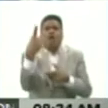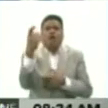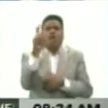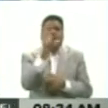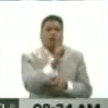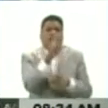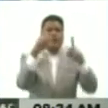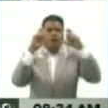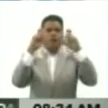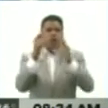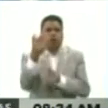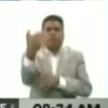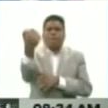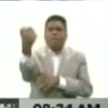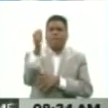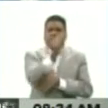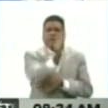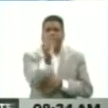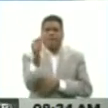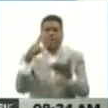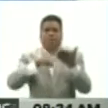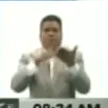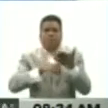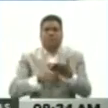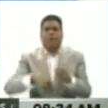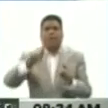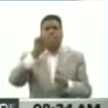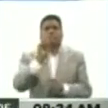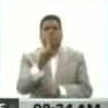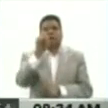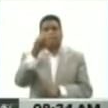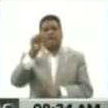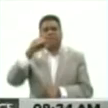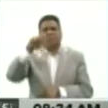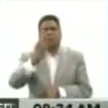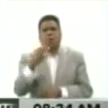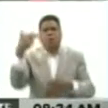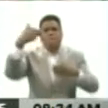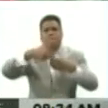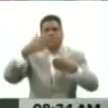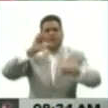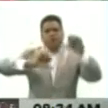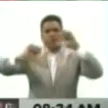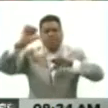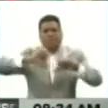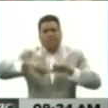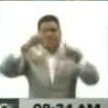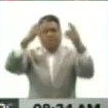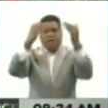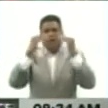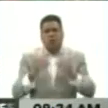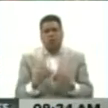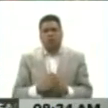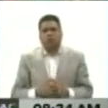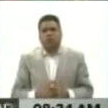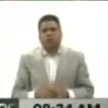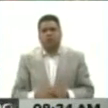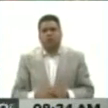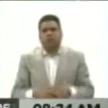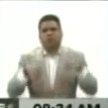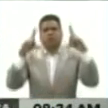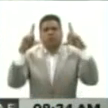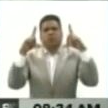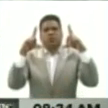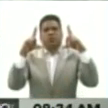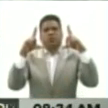primera promoción misión Rivas y primera promoción TCU, refinación y petroquímica. Freddy Bernal, comandante Chávez, fuiste,